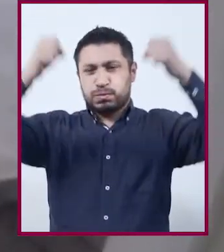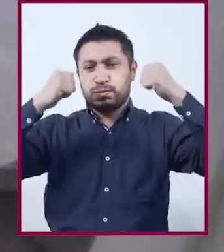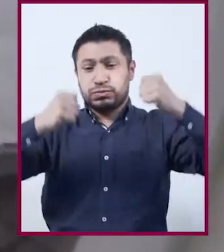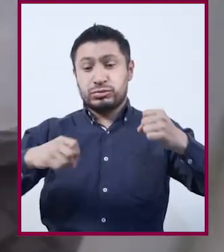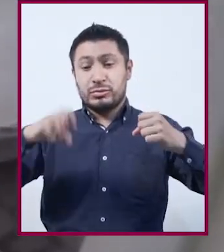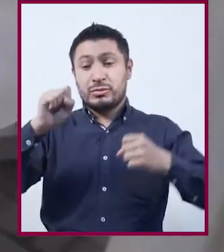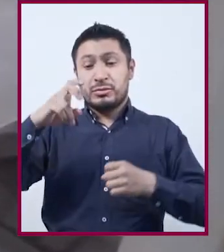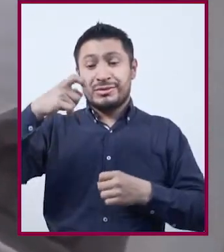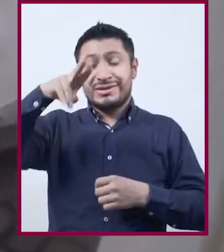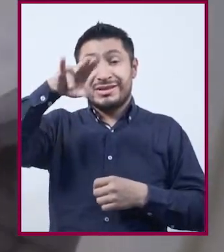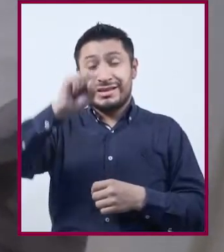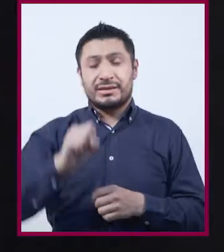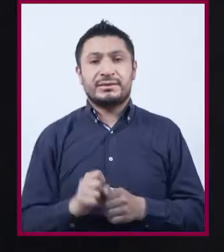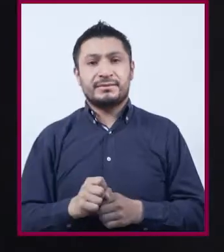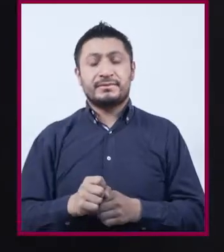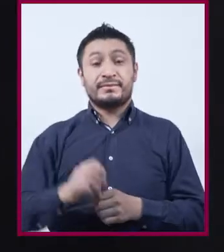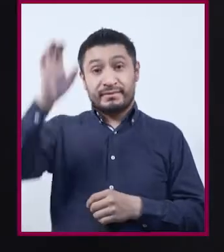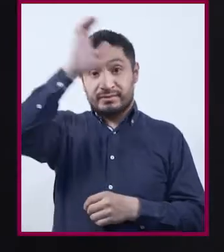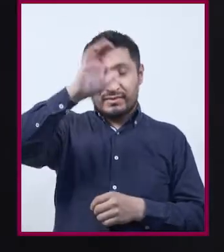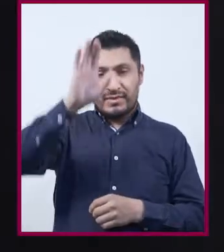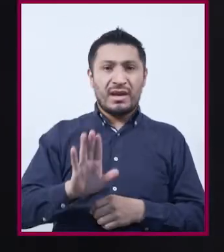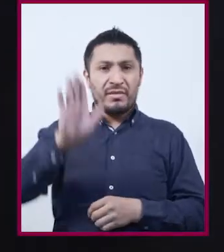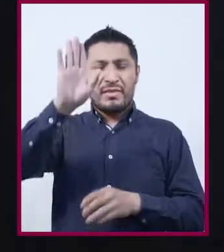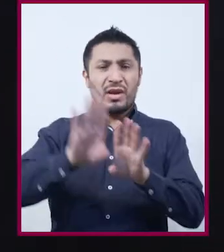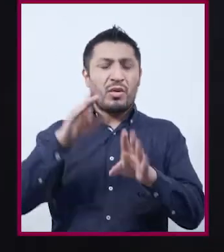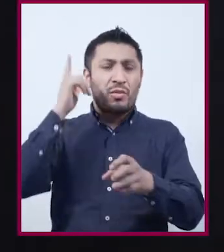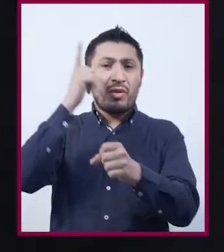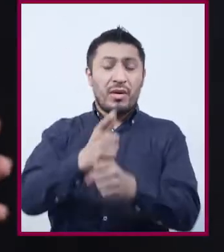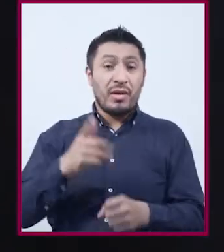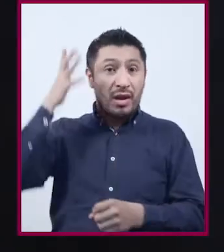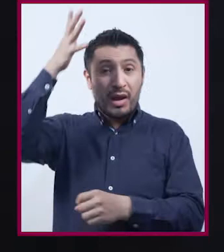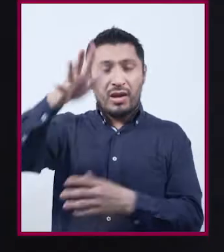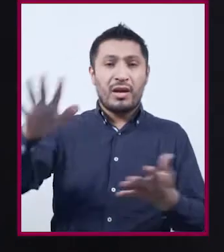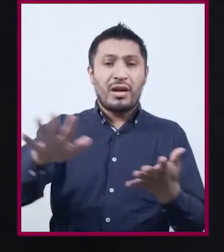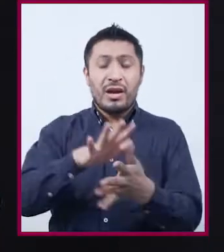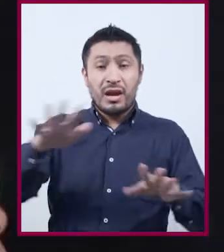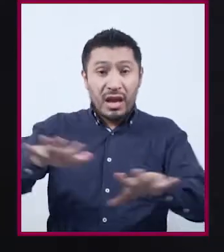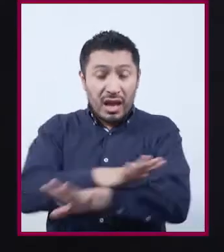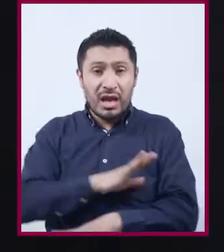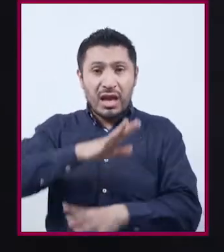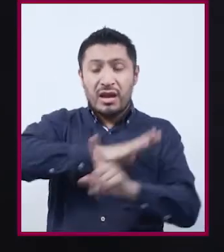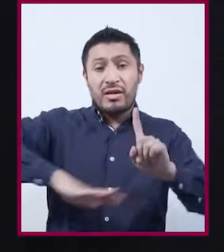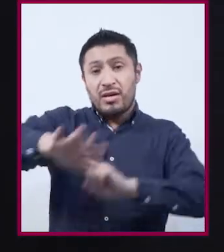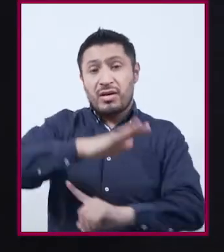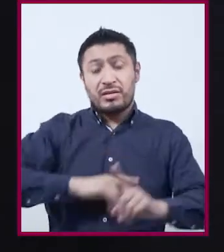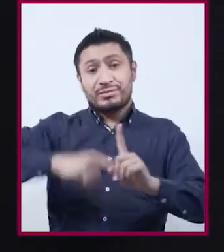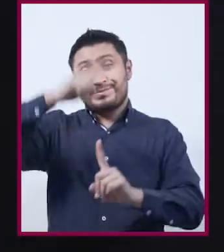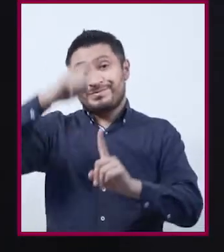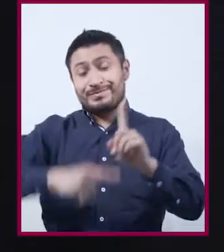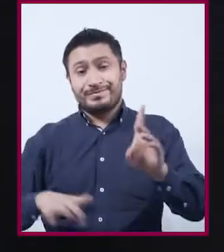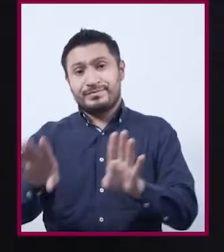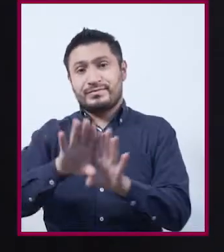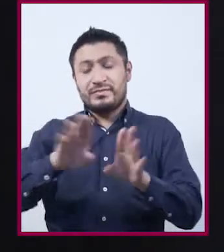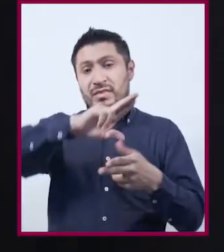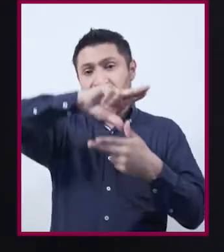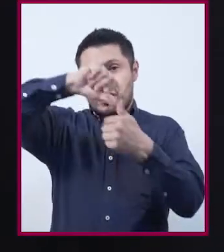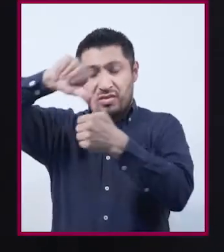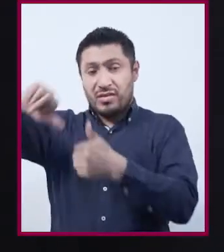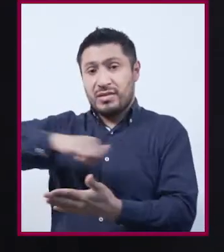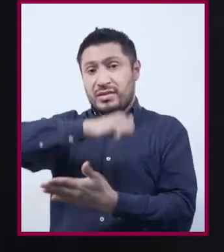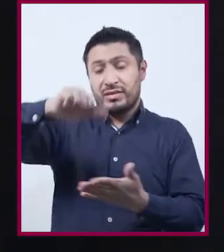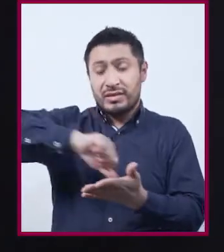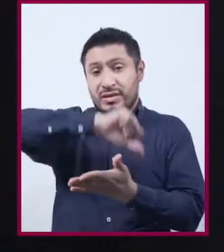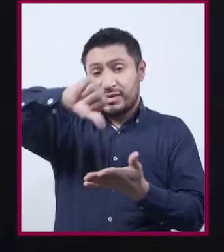sismos, cruentas, sequías. De hecho, la ciencia prevé que, como consecuencia del cambio climático, es muy probable que los huracanes de Centro